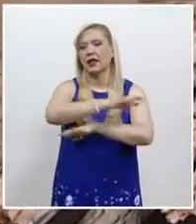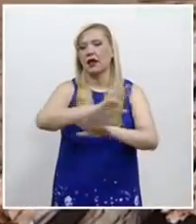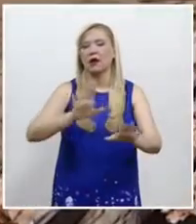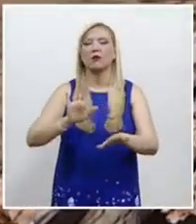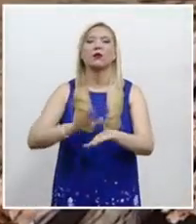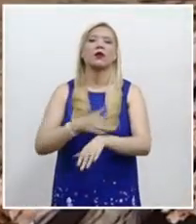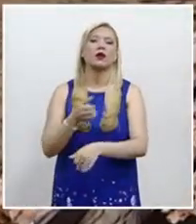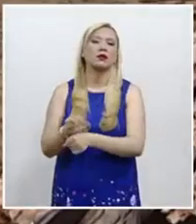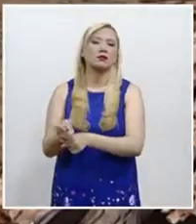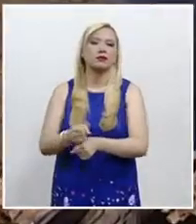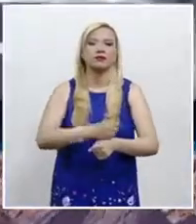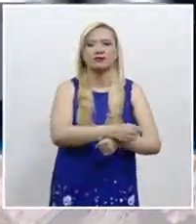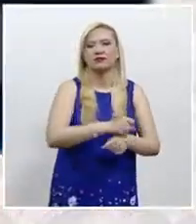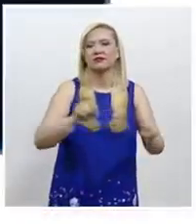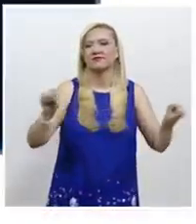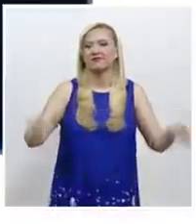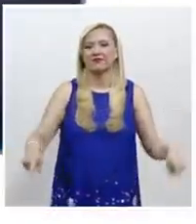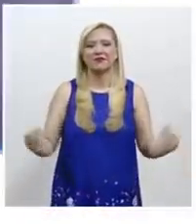torturados.